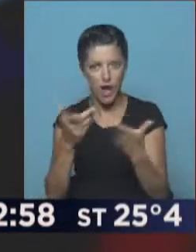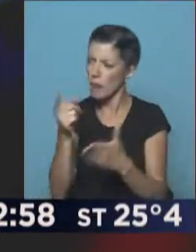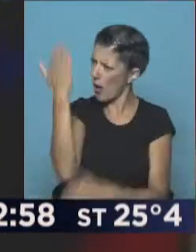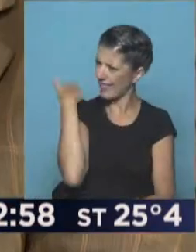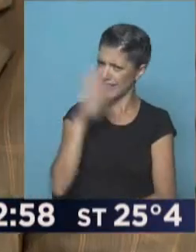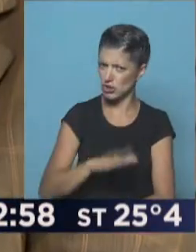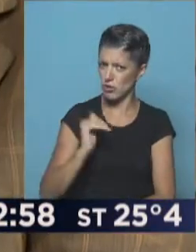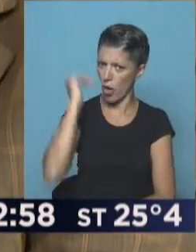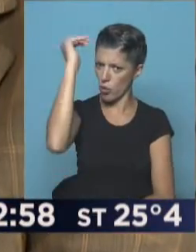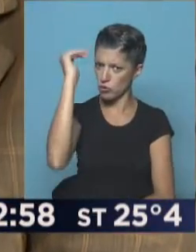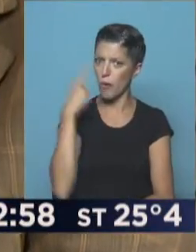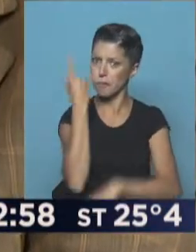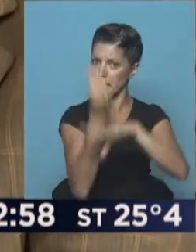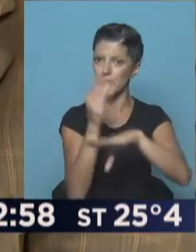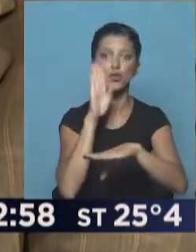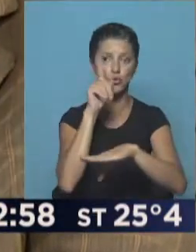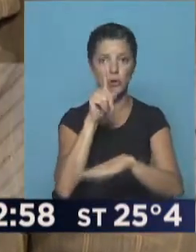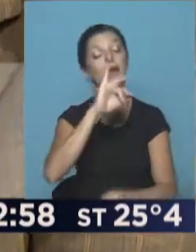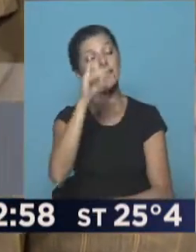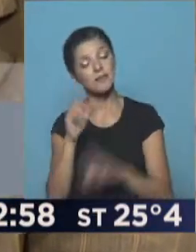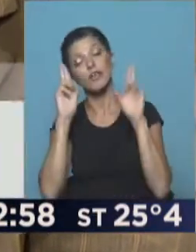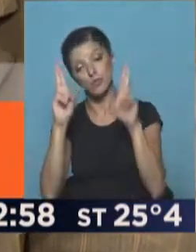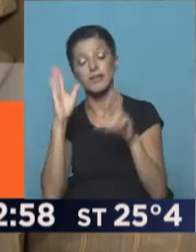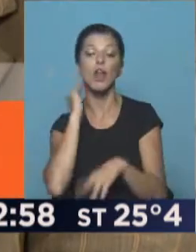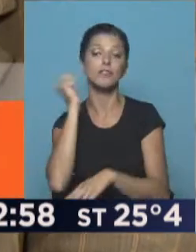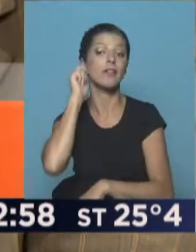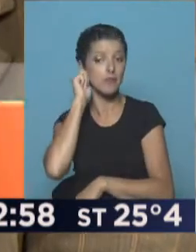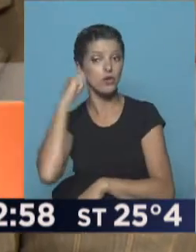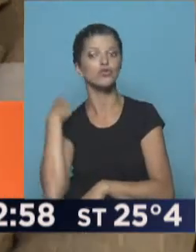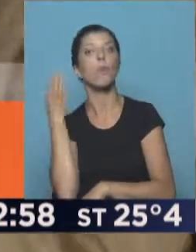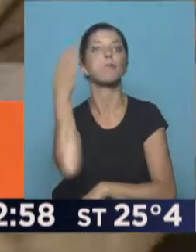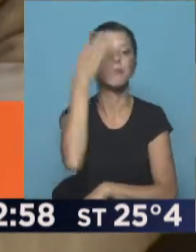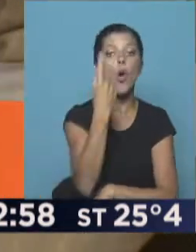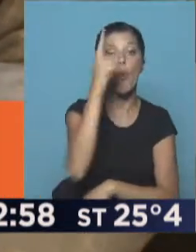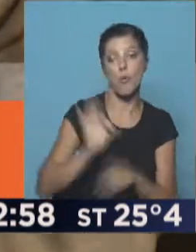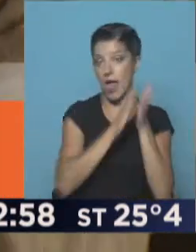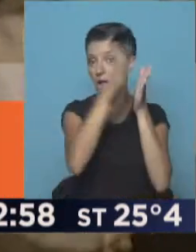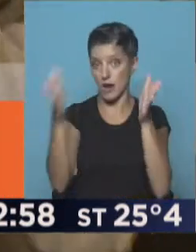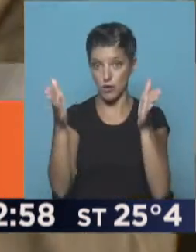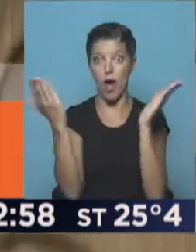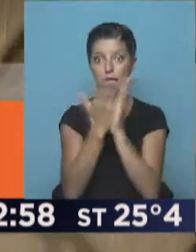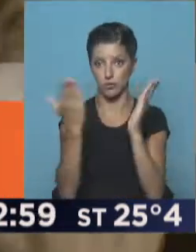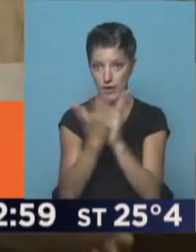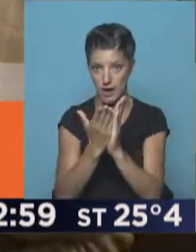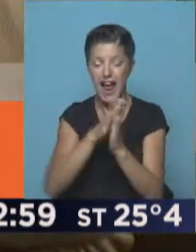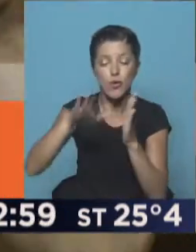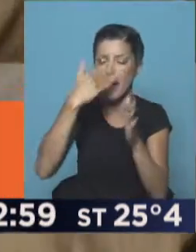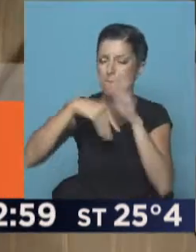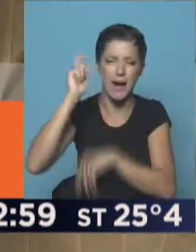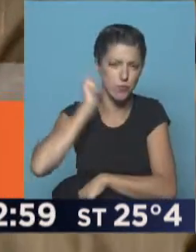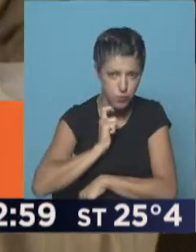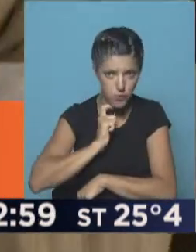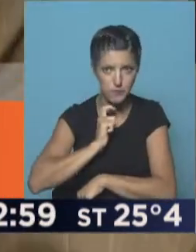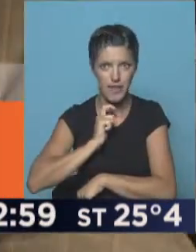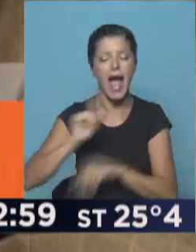de grande. Sí, tuve la suerte, cuando tenía 16 años me fui con un programa de intercambio estudiantil a vivir un año a la parte ultraconservadora, el estado de Idaho,